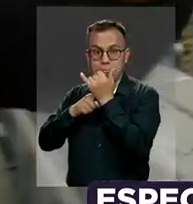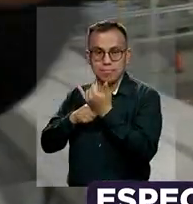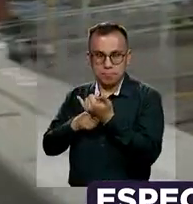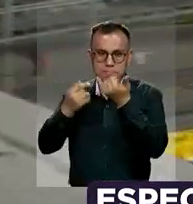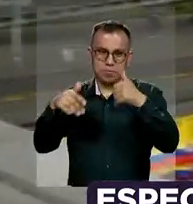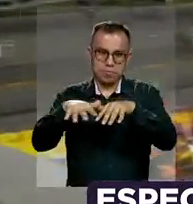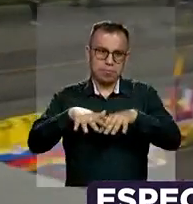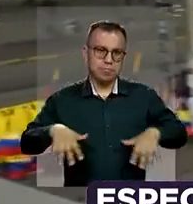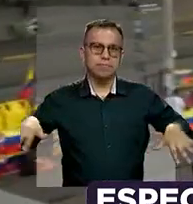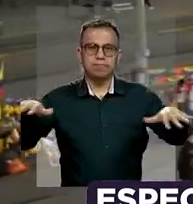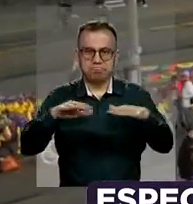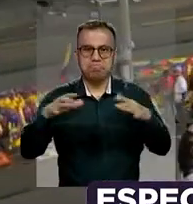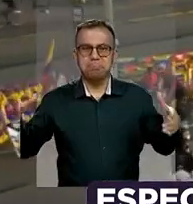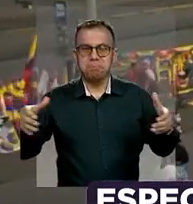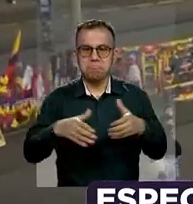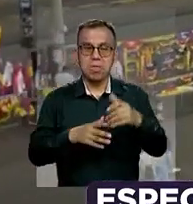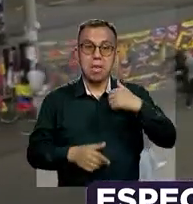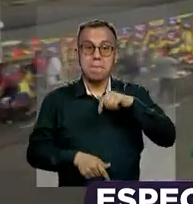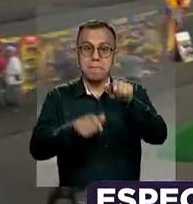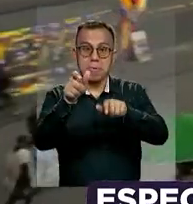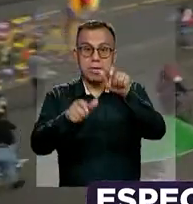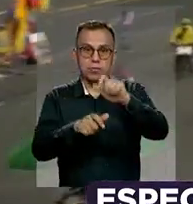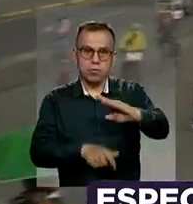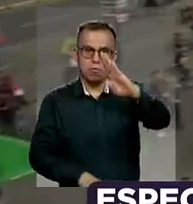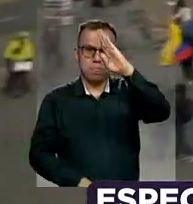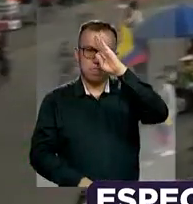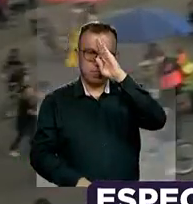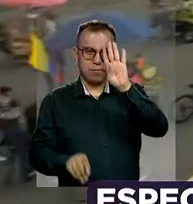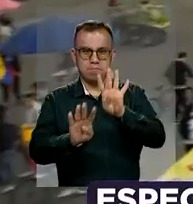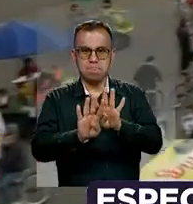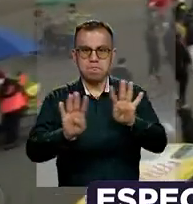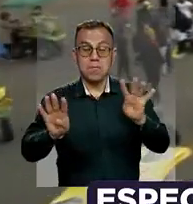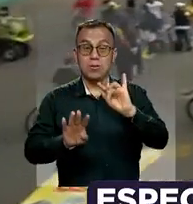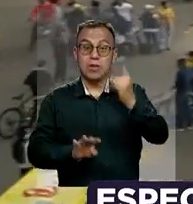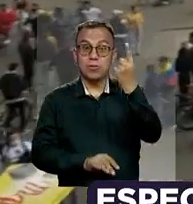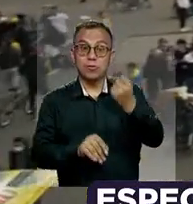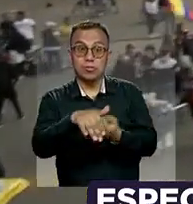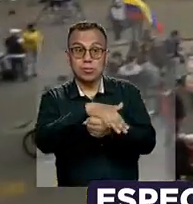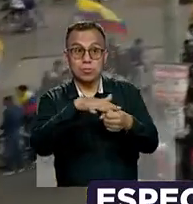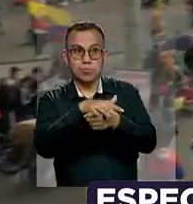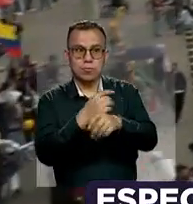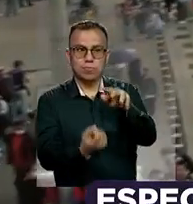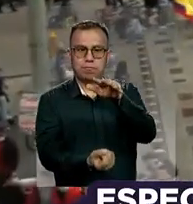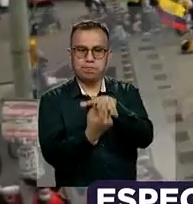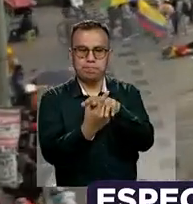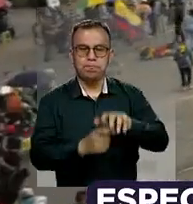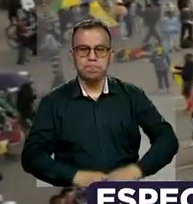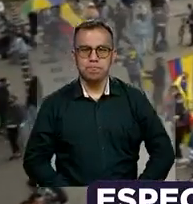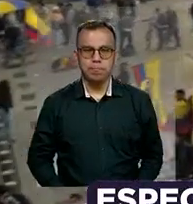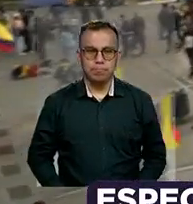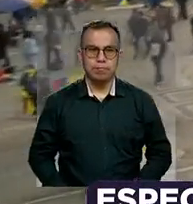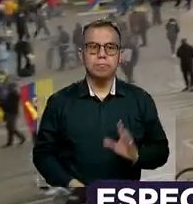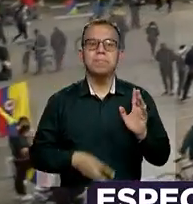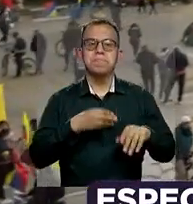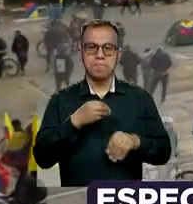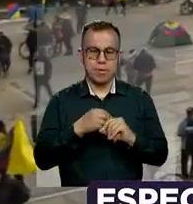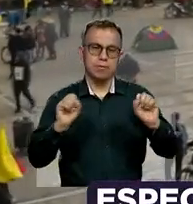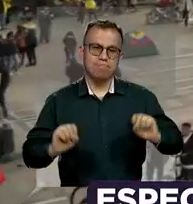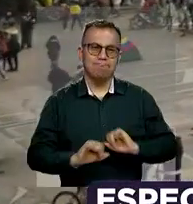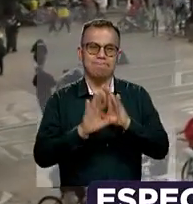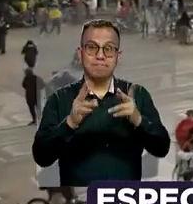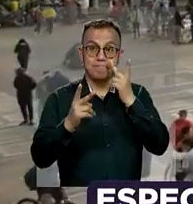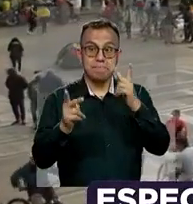portal. Están los uniformados de la policía evitando que se presente alguna alteración de orden público. Y ven, por supuesto,